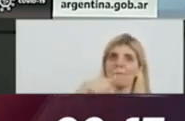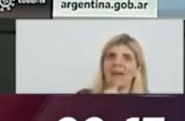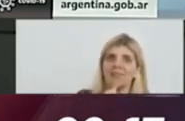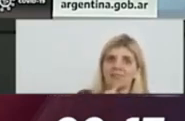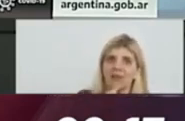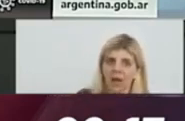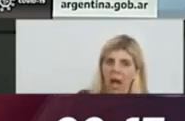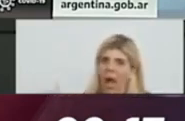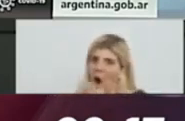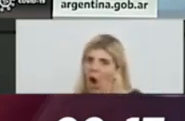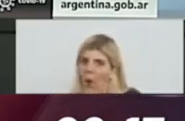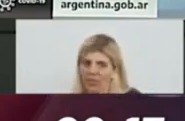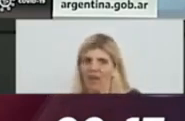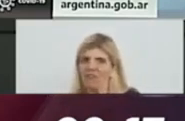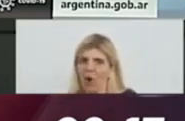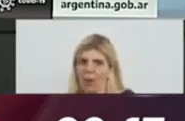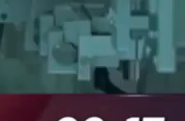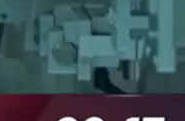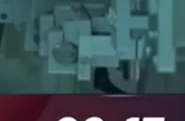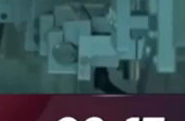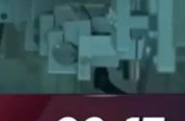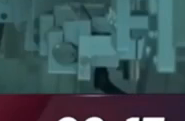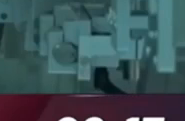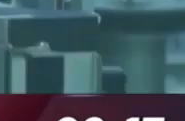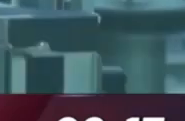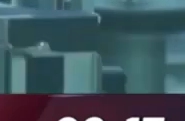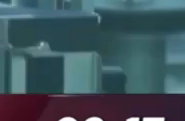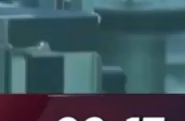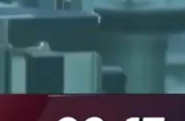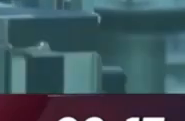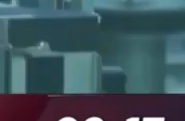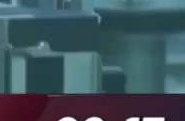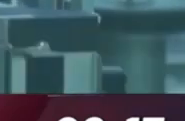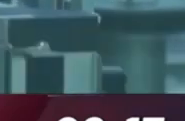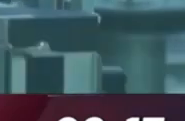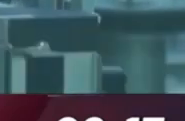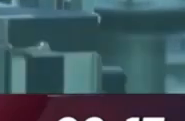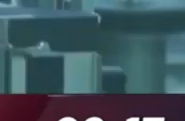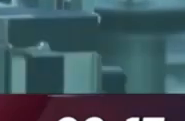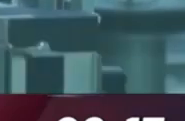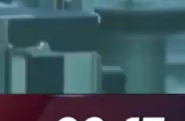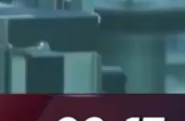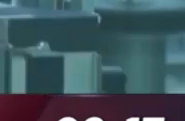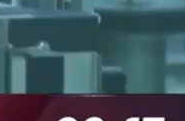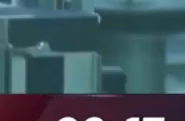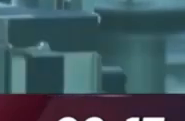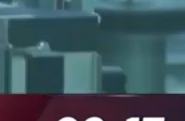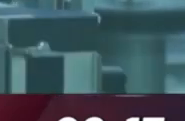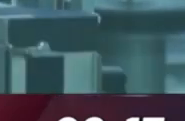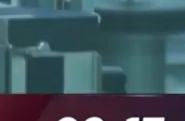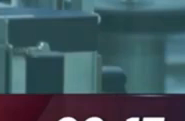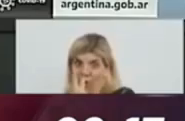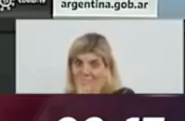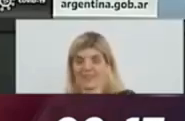con la información necesaria para aprobar la vacuna si es que está en condiciones de ser aprobada. Podríamos cubrir con